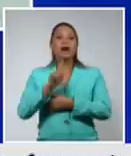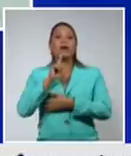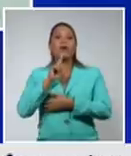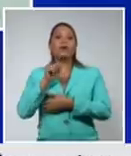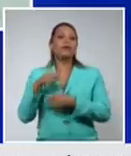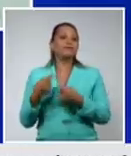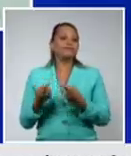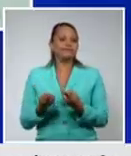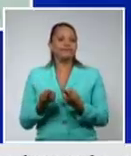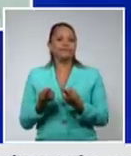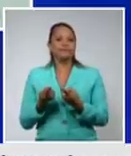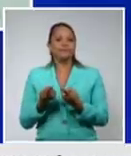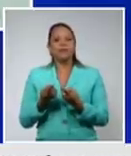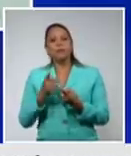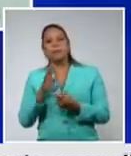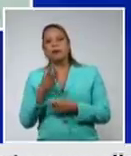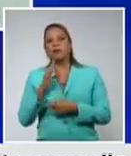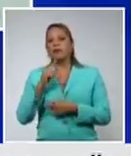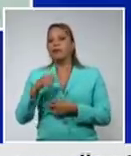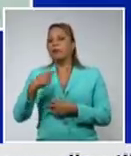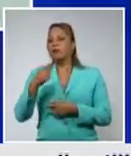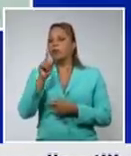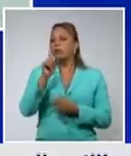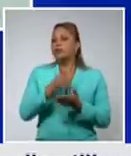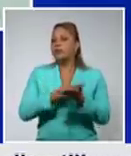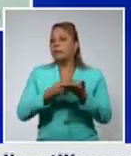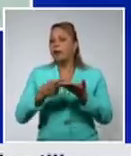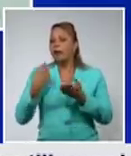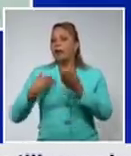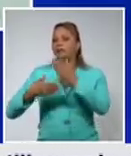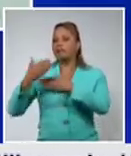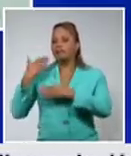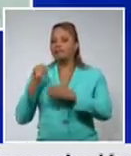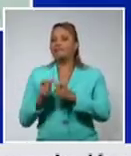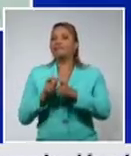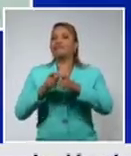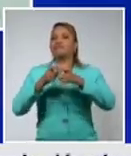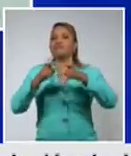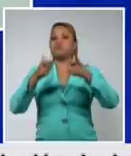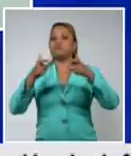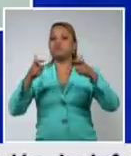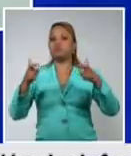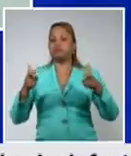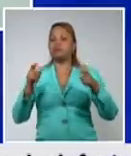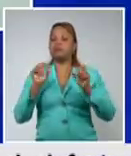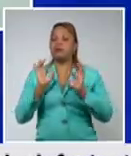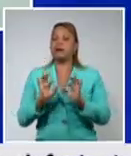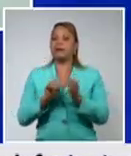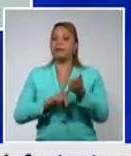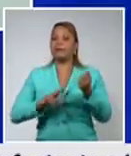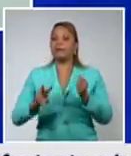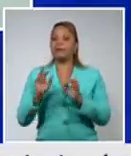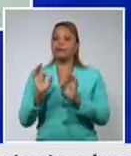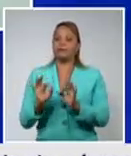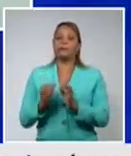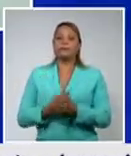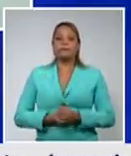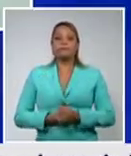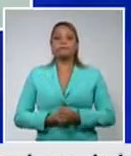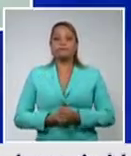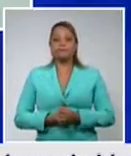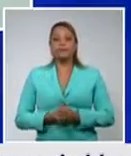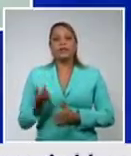Lamentablemente, desde hace varios días, algunas semanas, un incremento de la transmisión en este territorio.